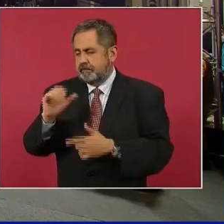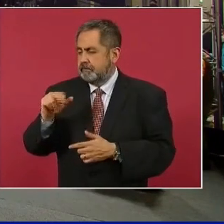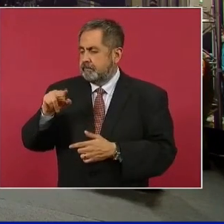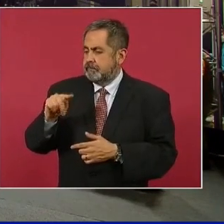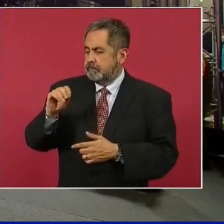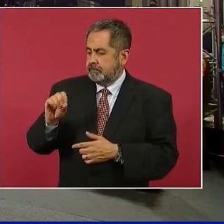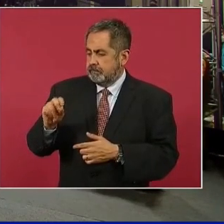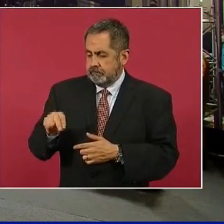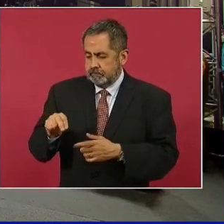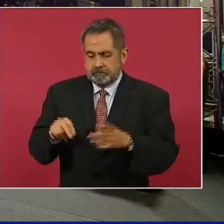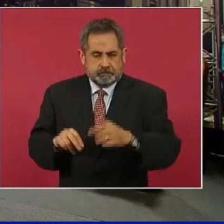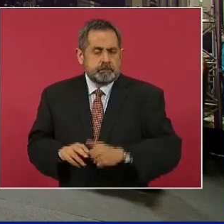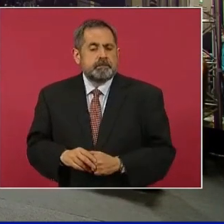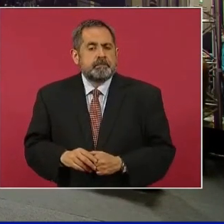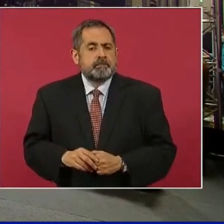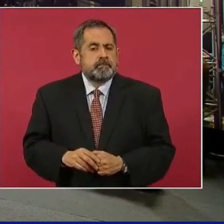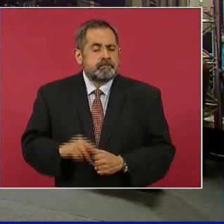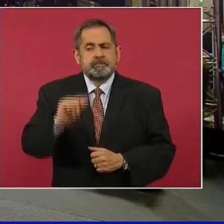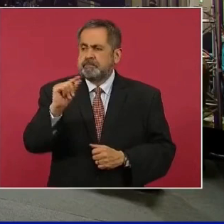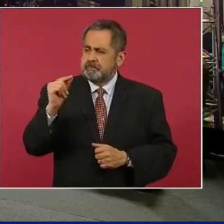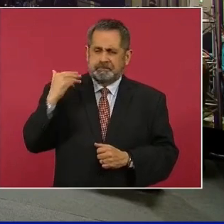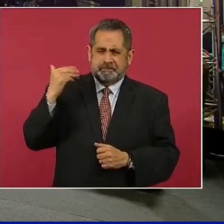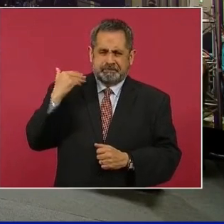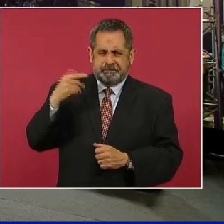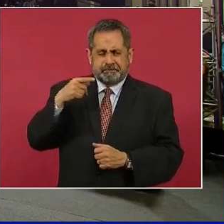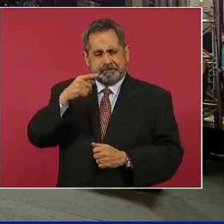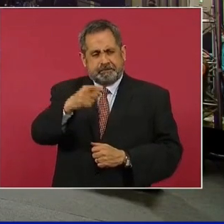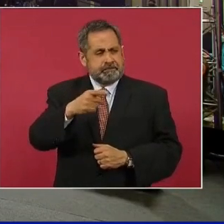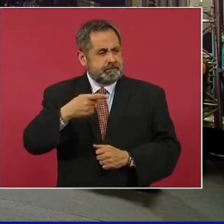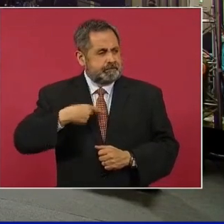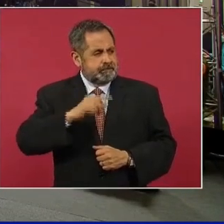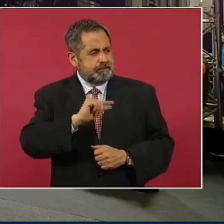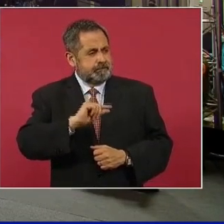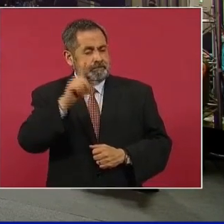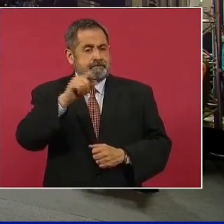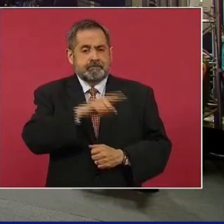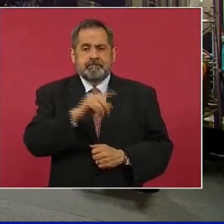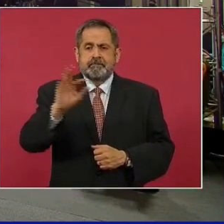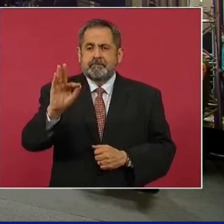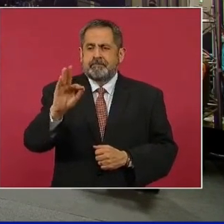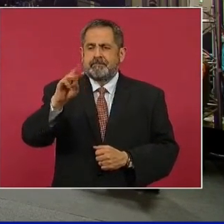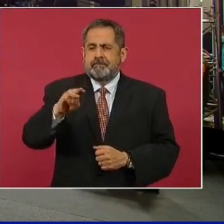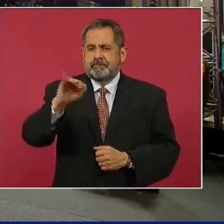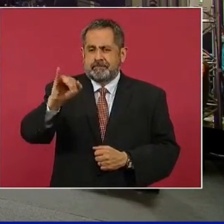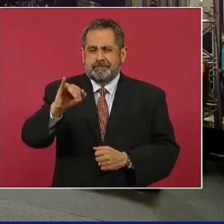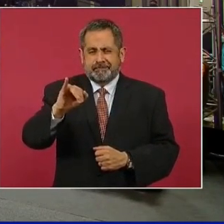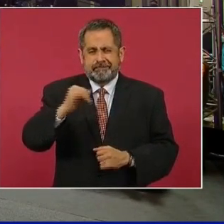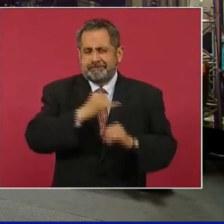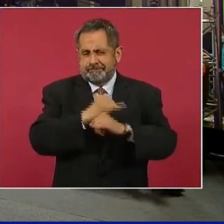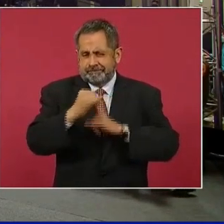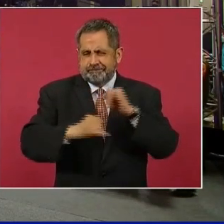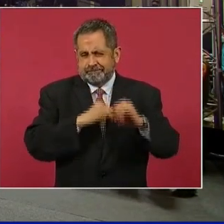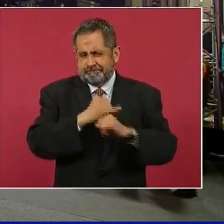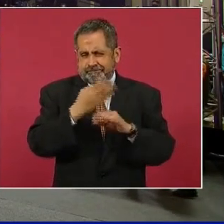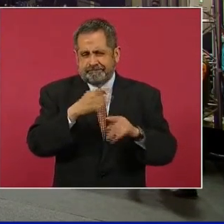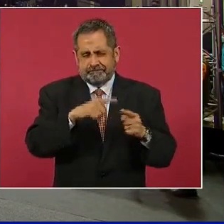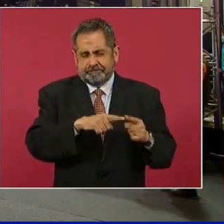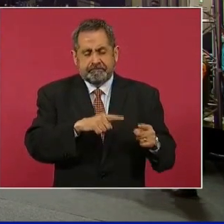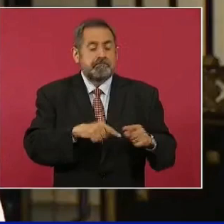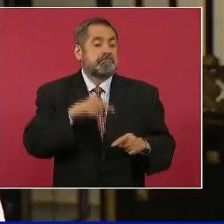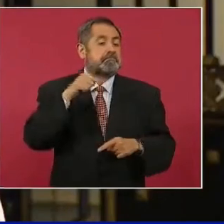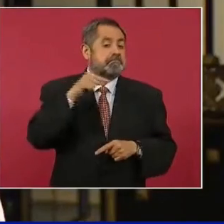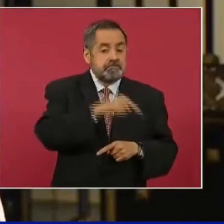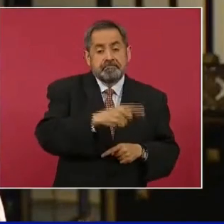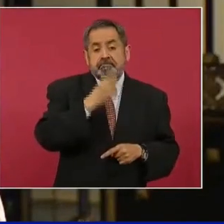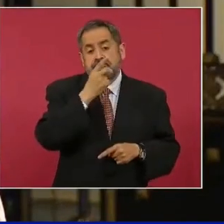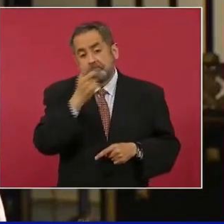Señor presidente, recientemente un especialista del Fondo Monetario Internacional en estos días